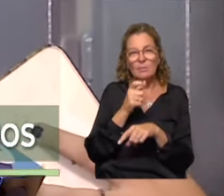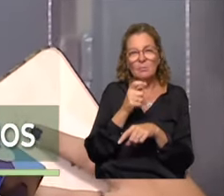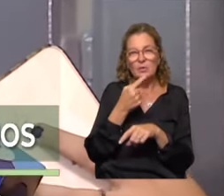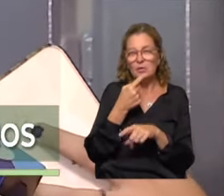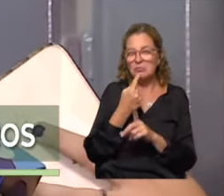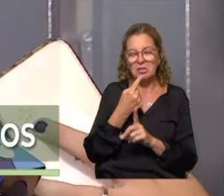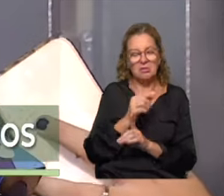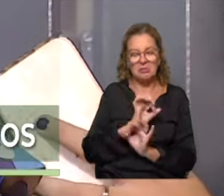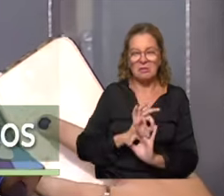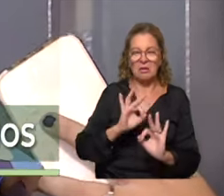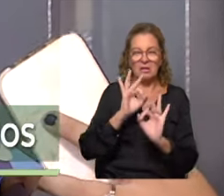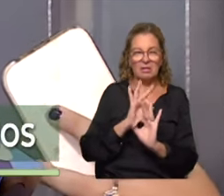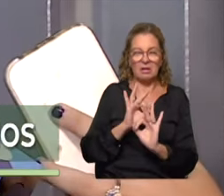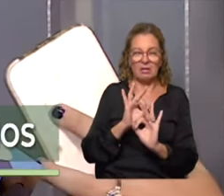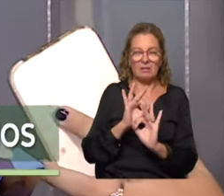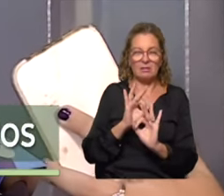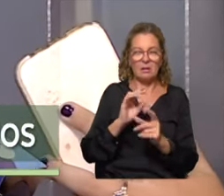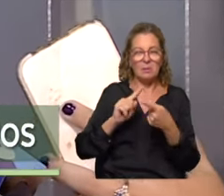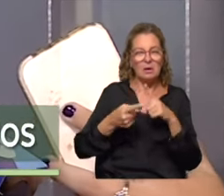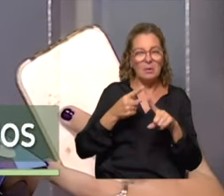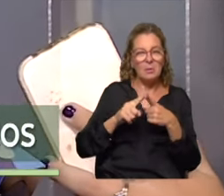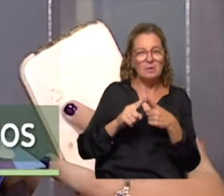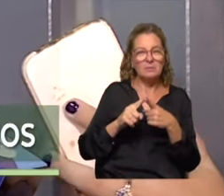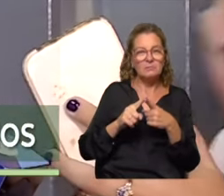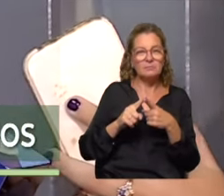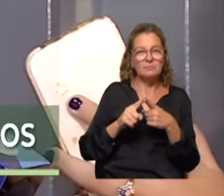hechos fruto del acuerdo,